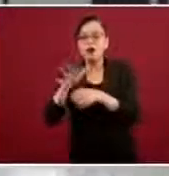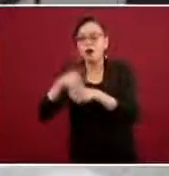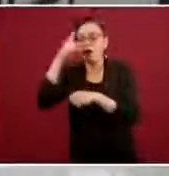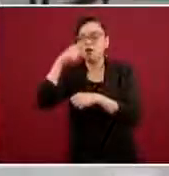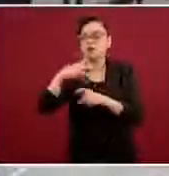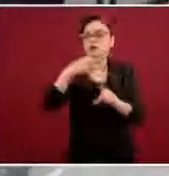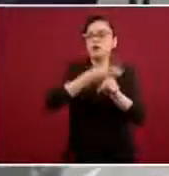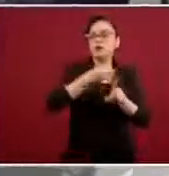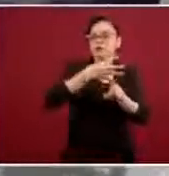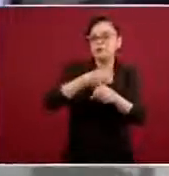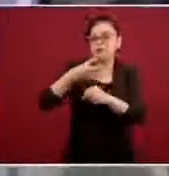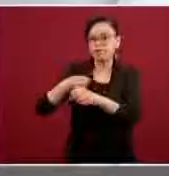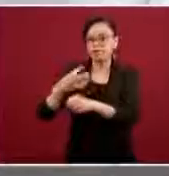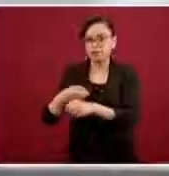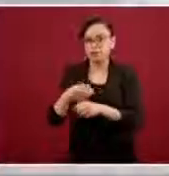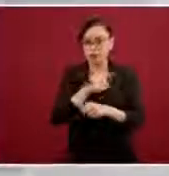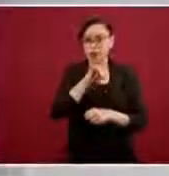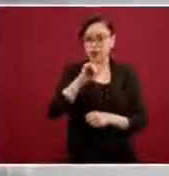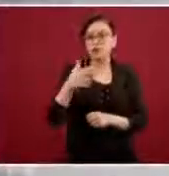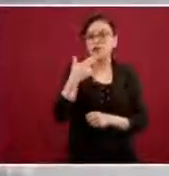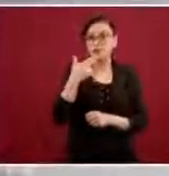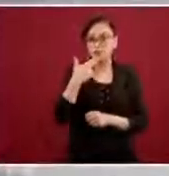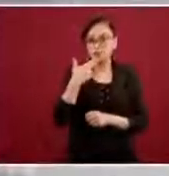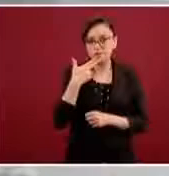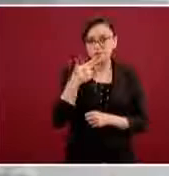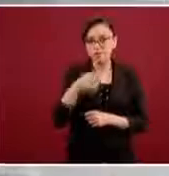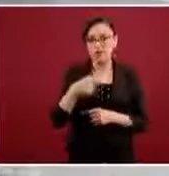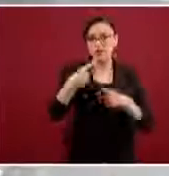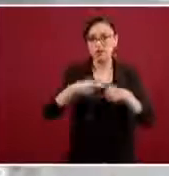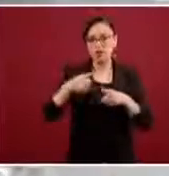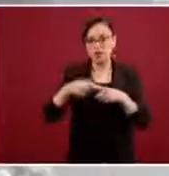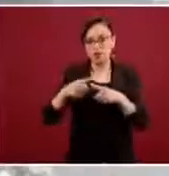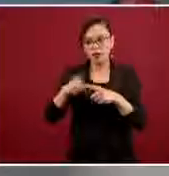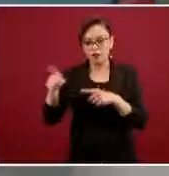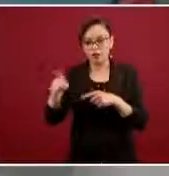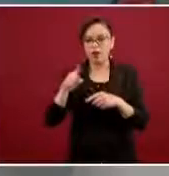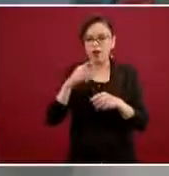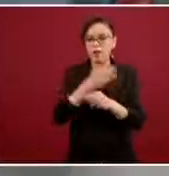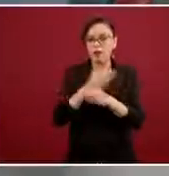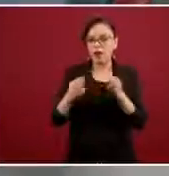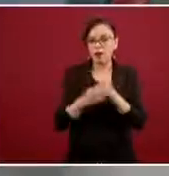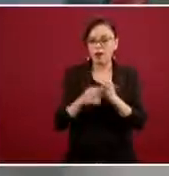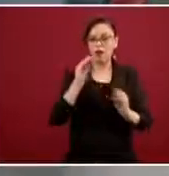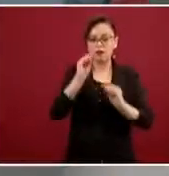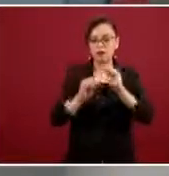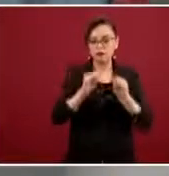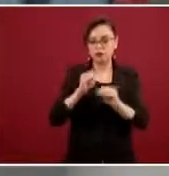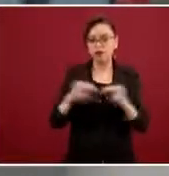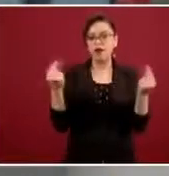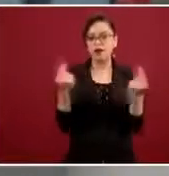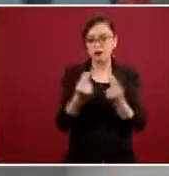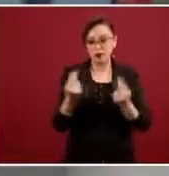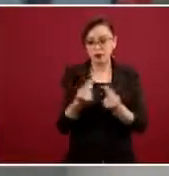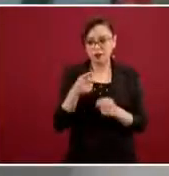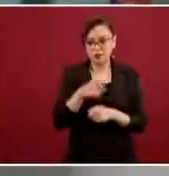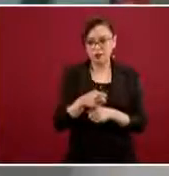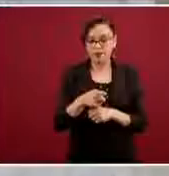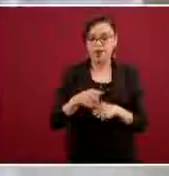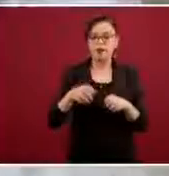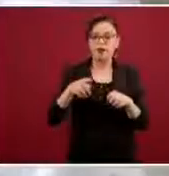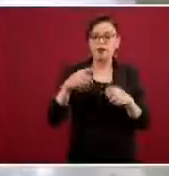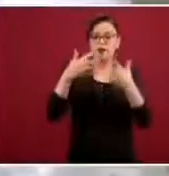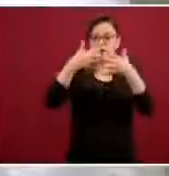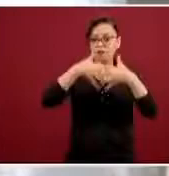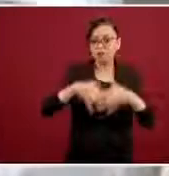repara los equipos viables y se complementa con el refaccionamiento y consumibles necesarios. Finalmente, con equipos simuladores y medidores de flujo,